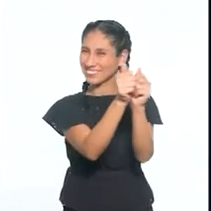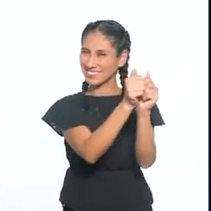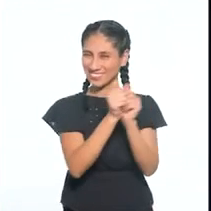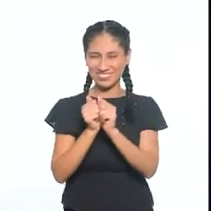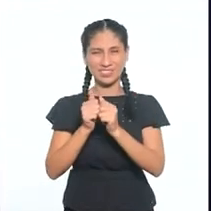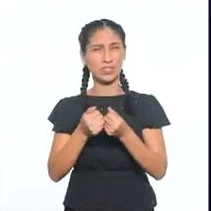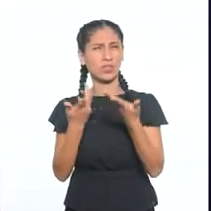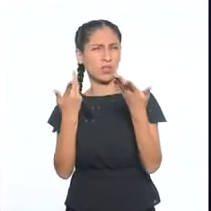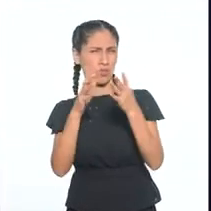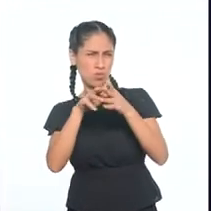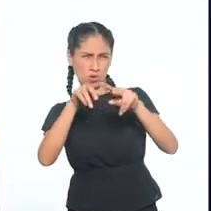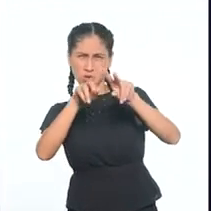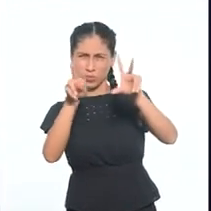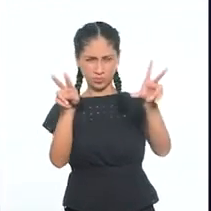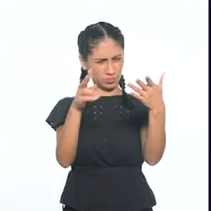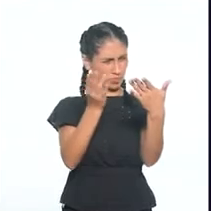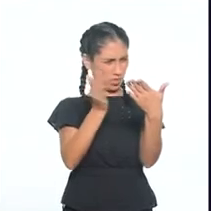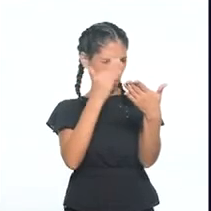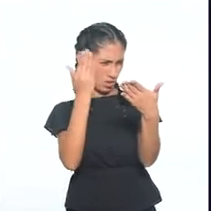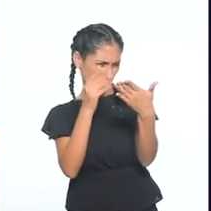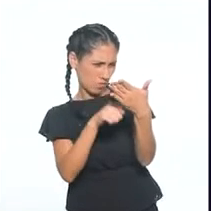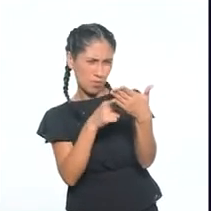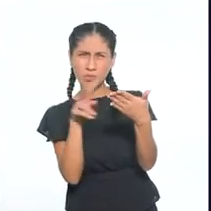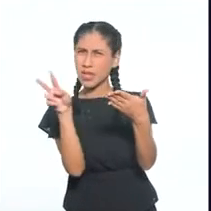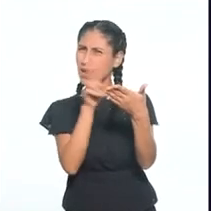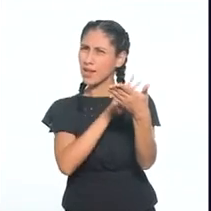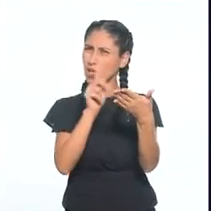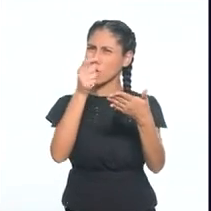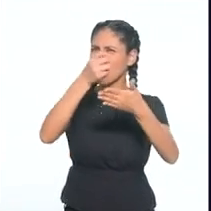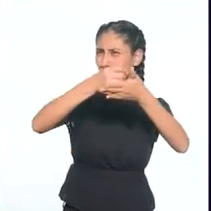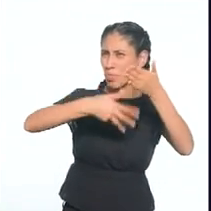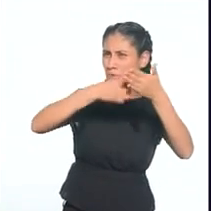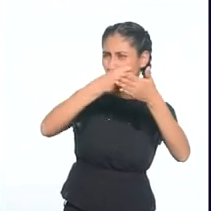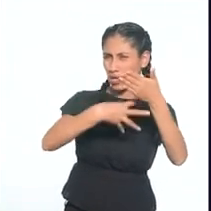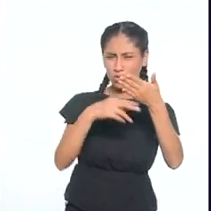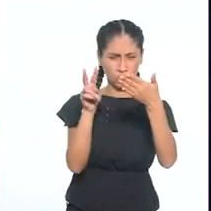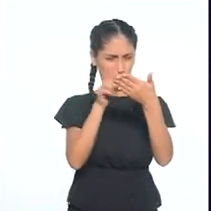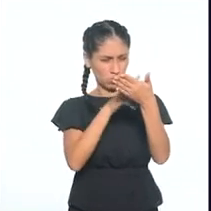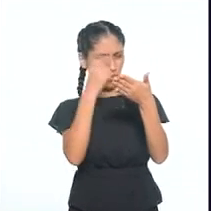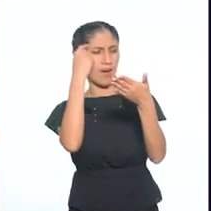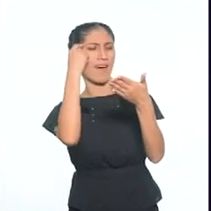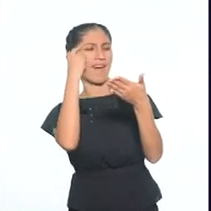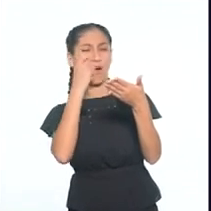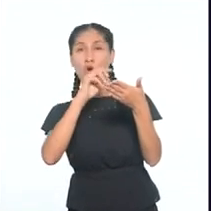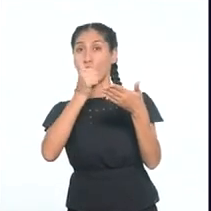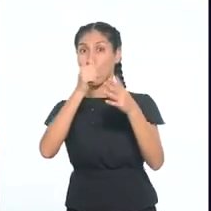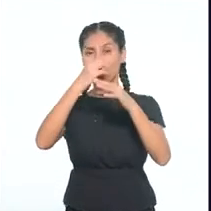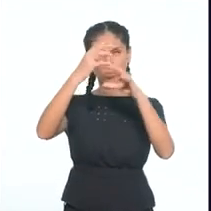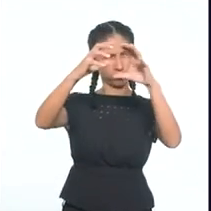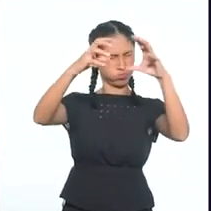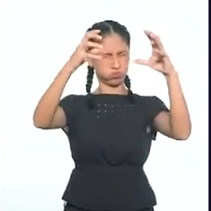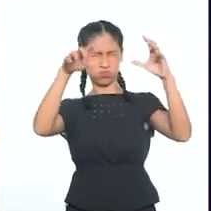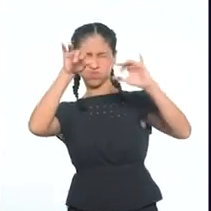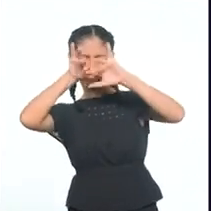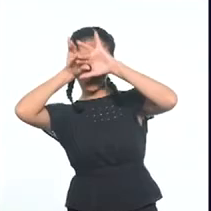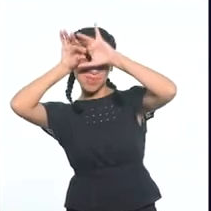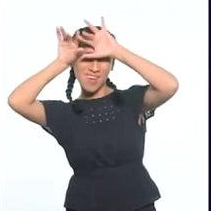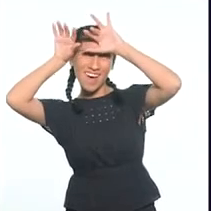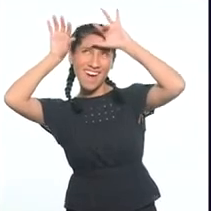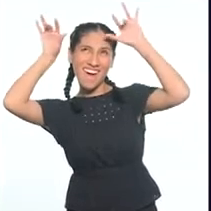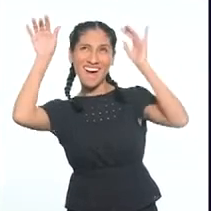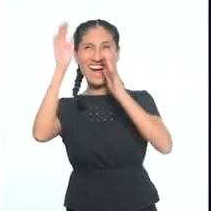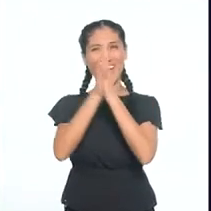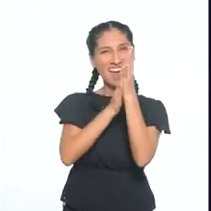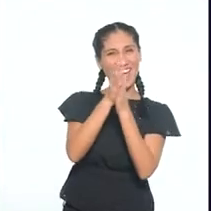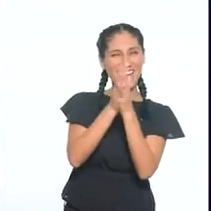juntos un espacio en el que leeremos un texto que nos llevará a conocer otro mundo imaginar